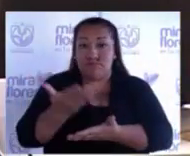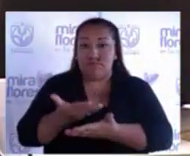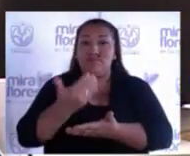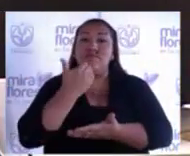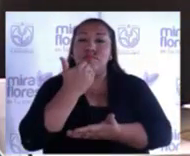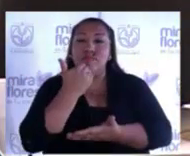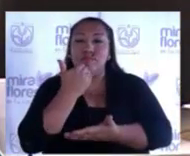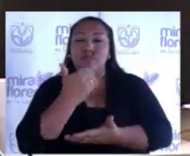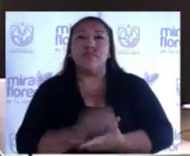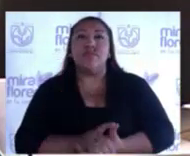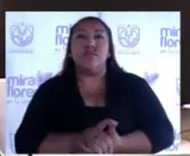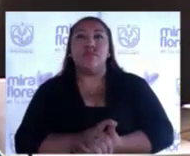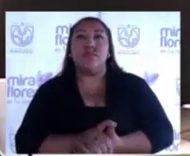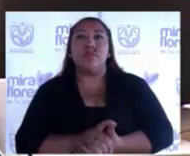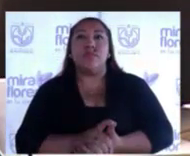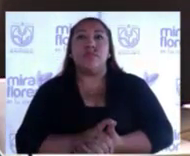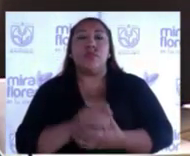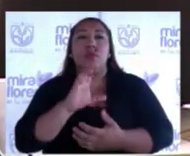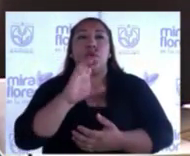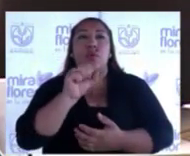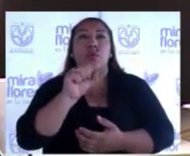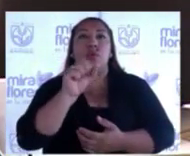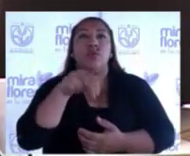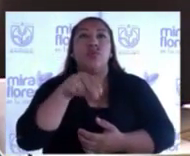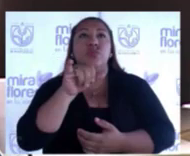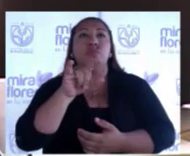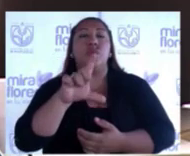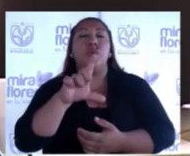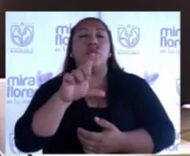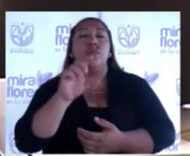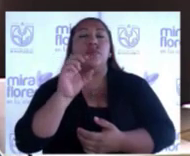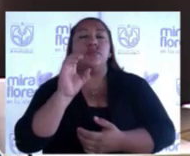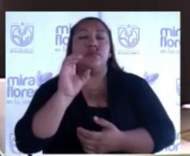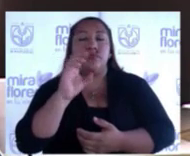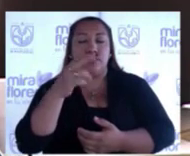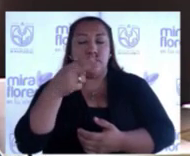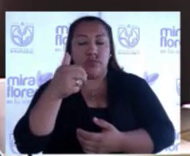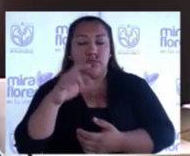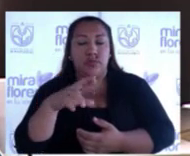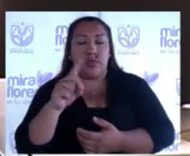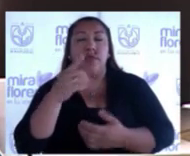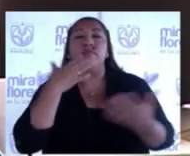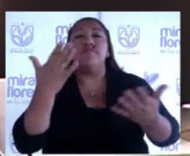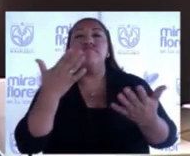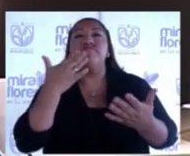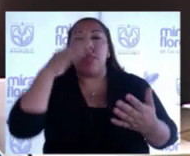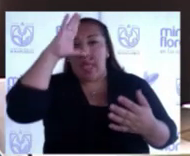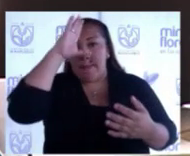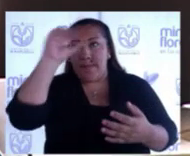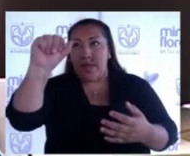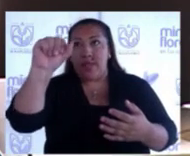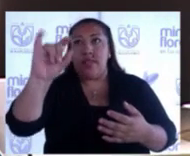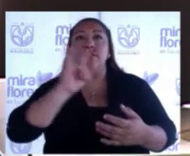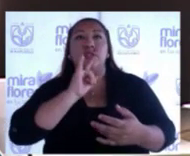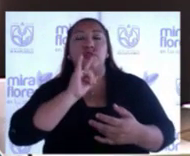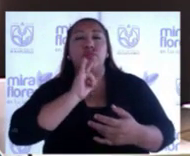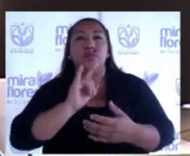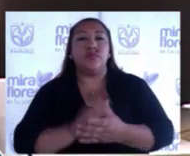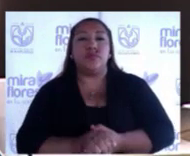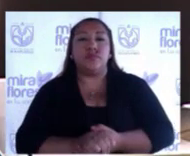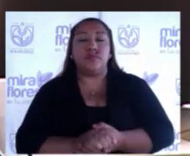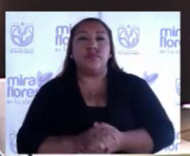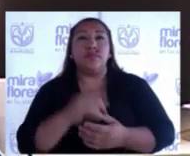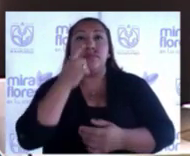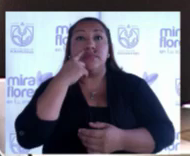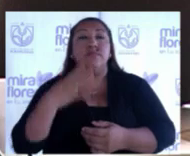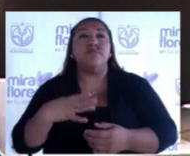el cónsul Charles Jarret de la Embajada de Estados Unidos.